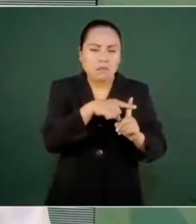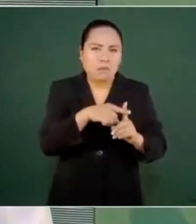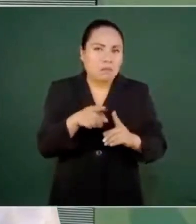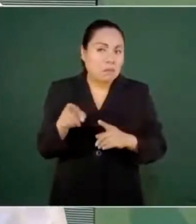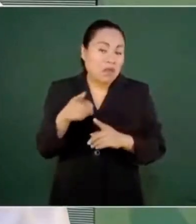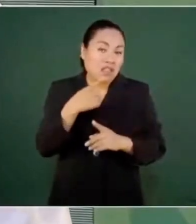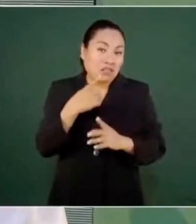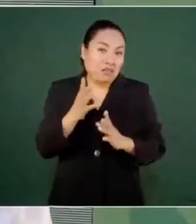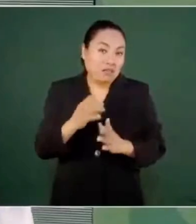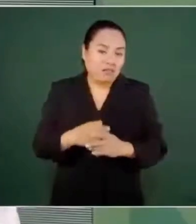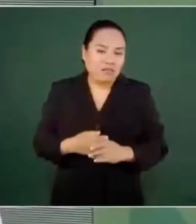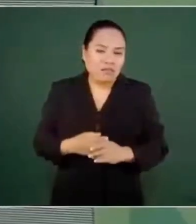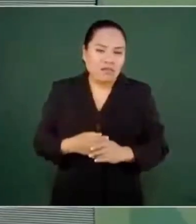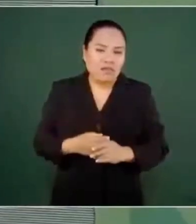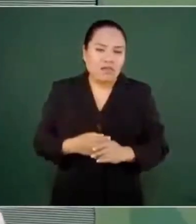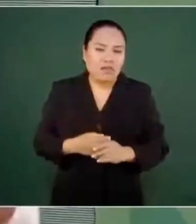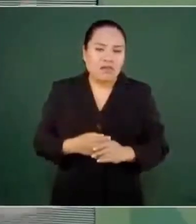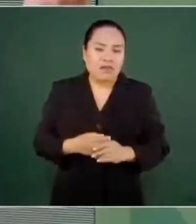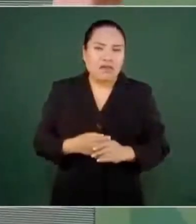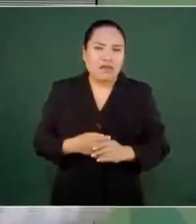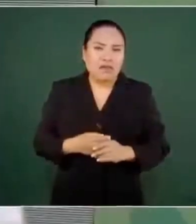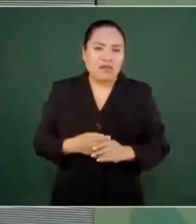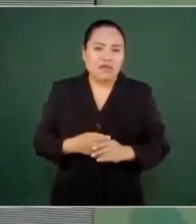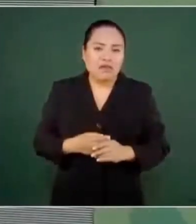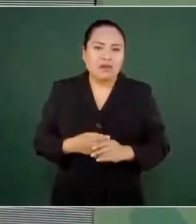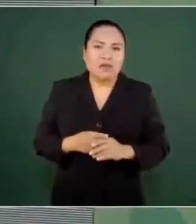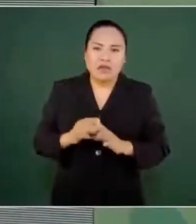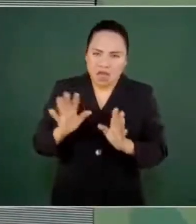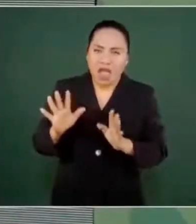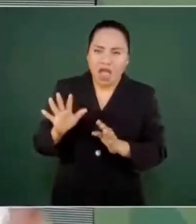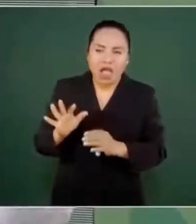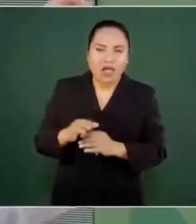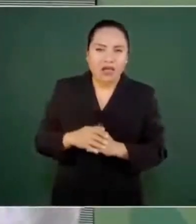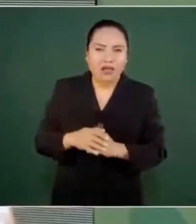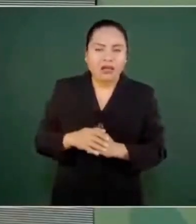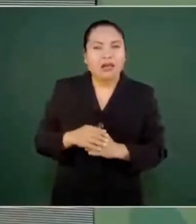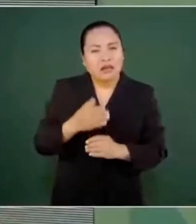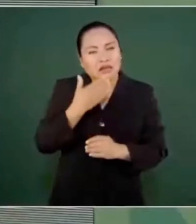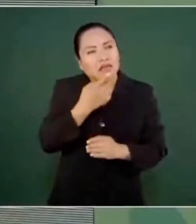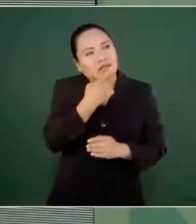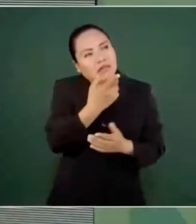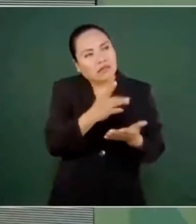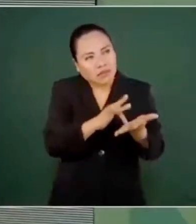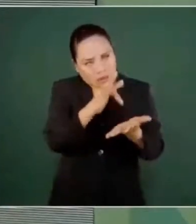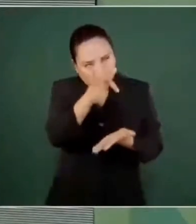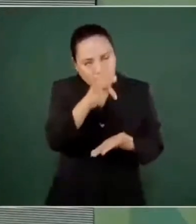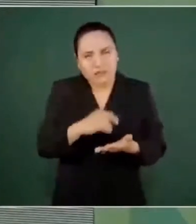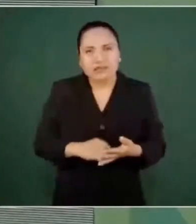está, nos mandaron a agradecer el gesto.